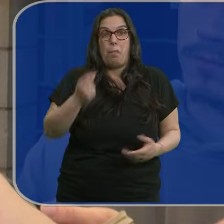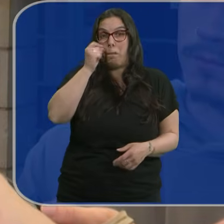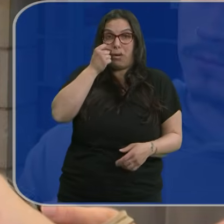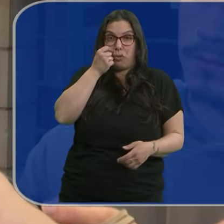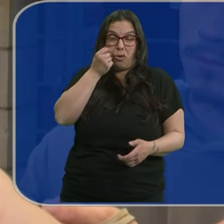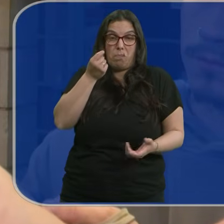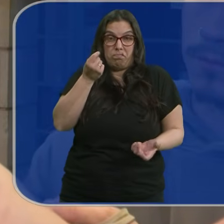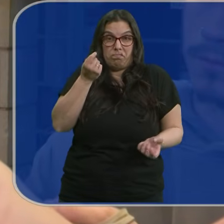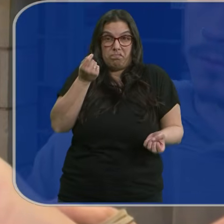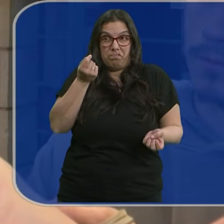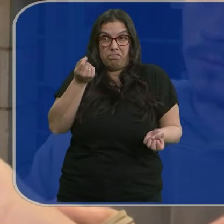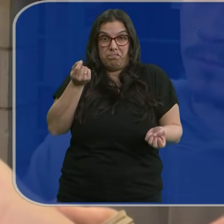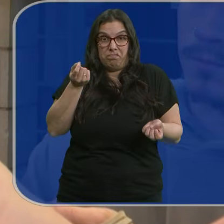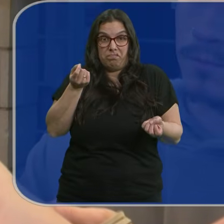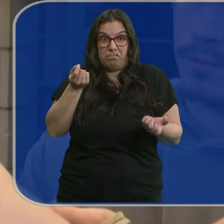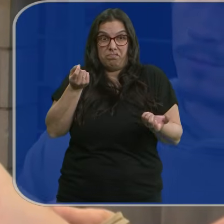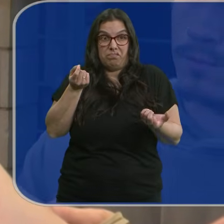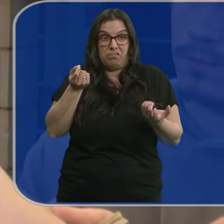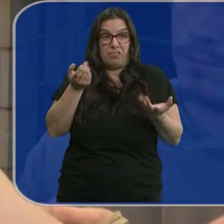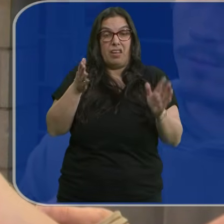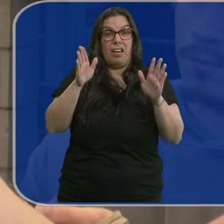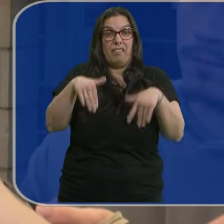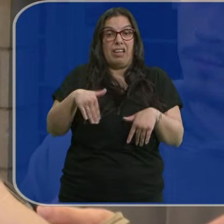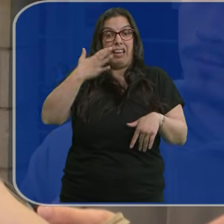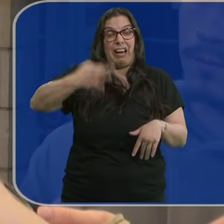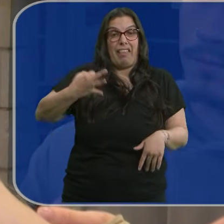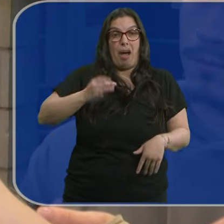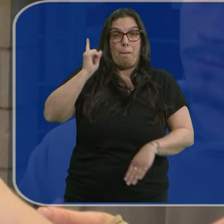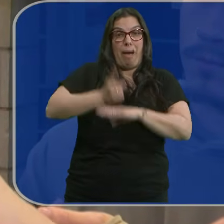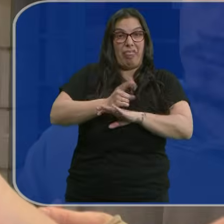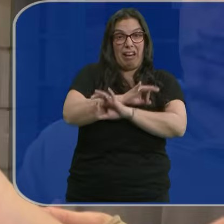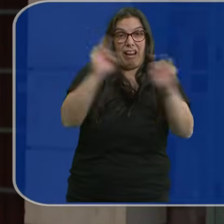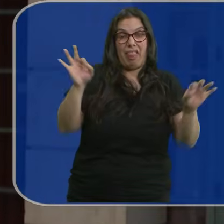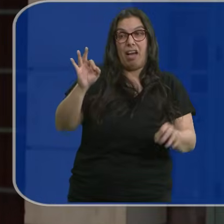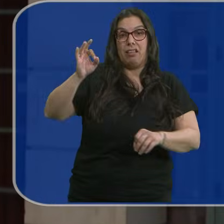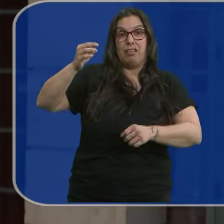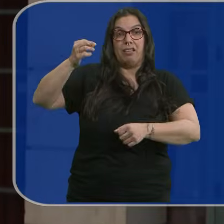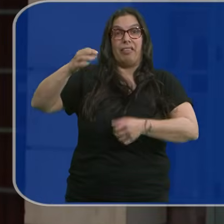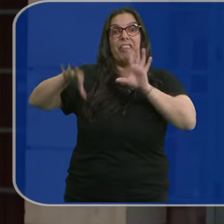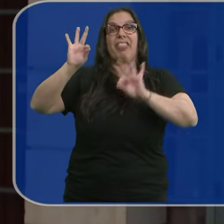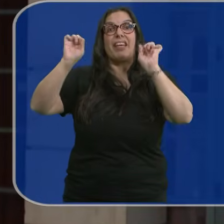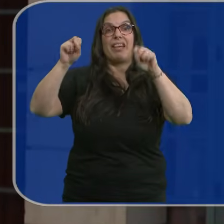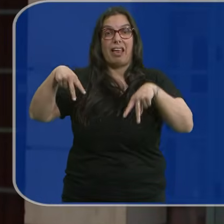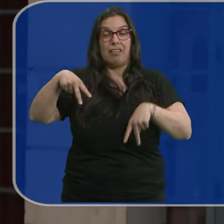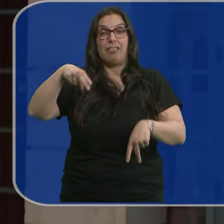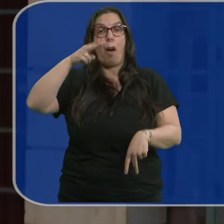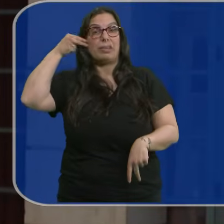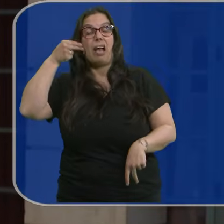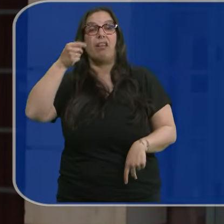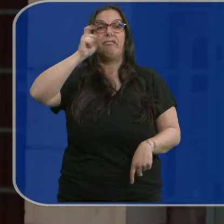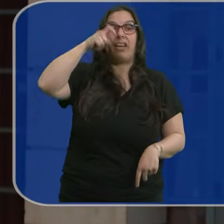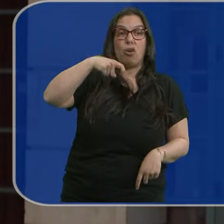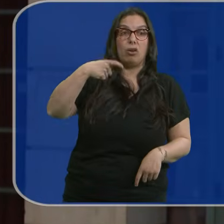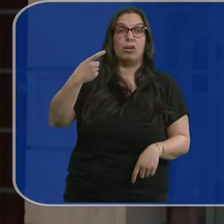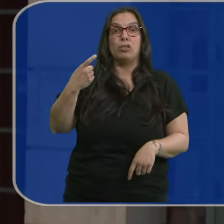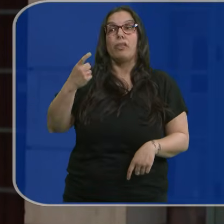Mañueco, ¿no? Es que se está jugando, el partido se está jugando en Madrid, el partido se está jugando entre Abascal y Feijóo, sometiéndonos una vez más, pues se hará cuando